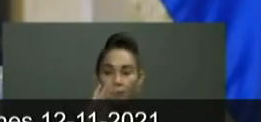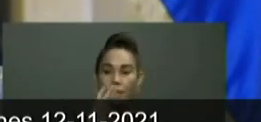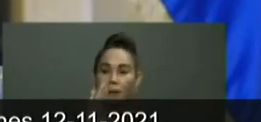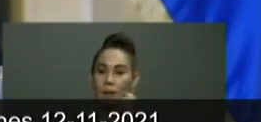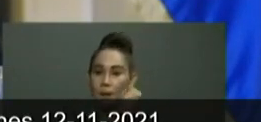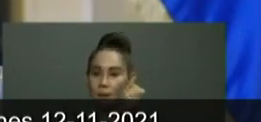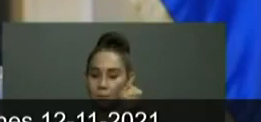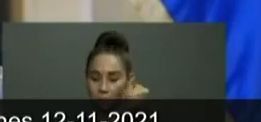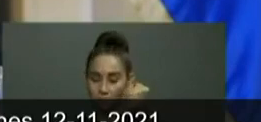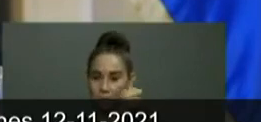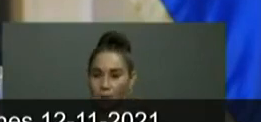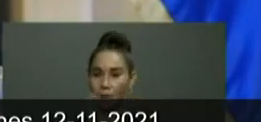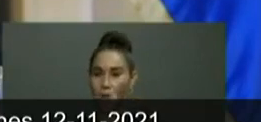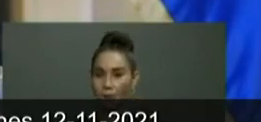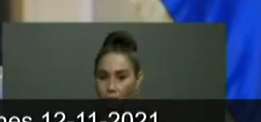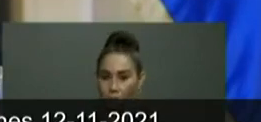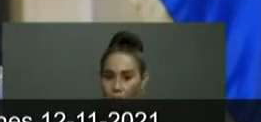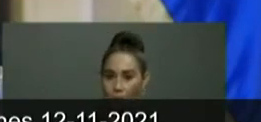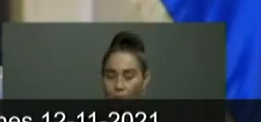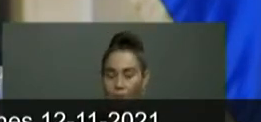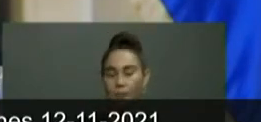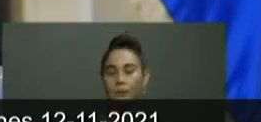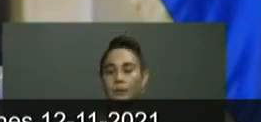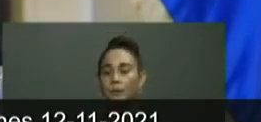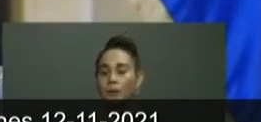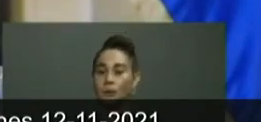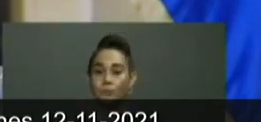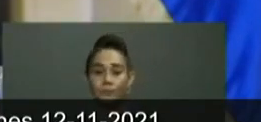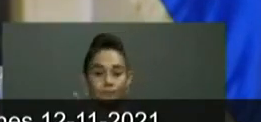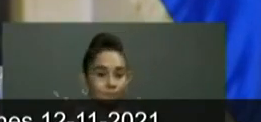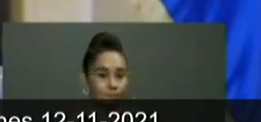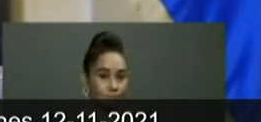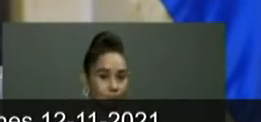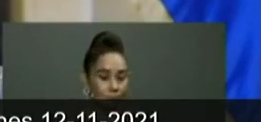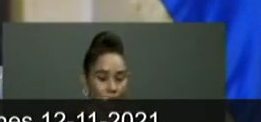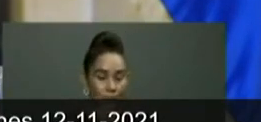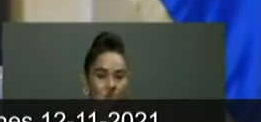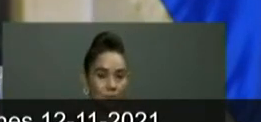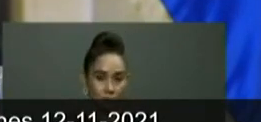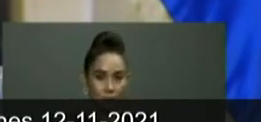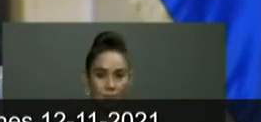decir, que sigue limitándose más por el tiempo de la pandemia que hemos tenido.